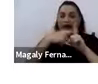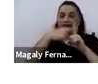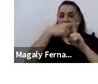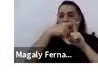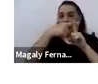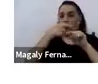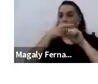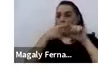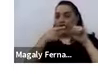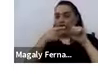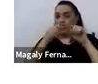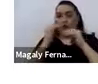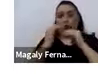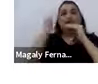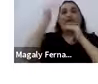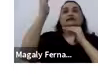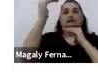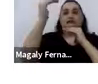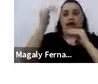niveles preindustriales. Con